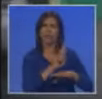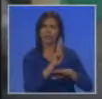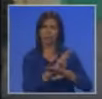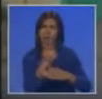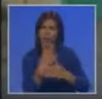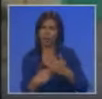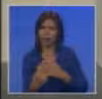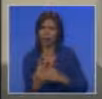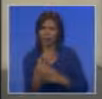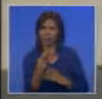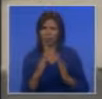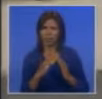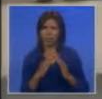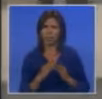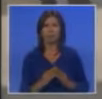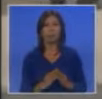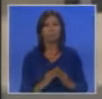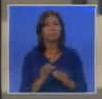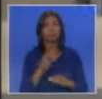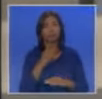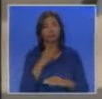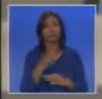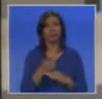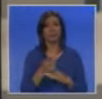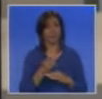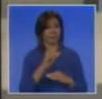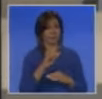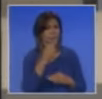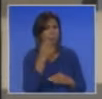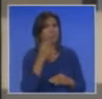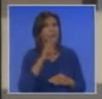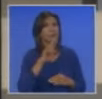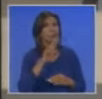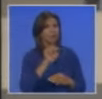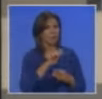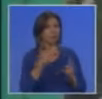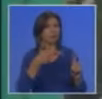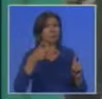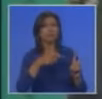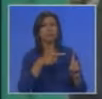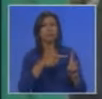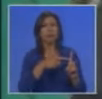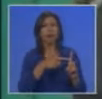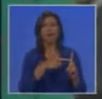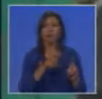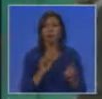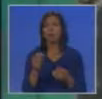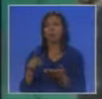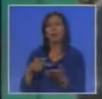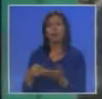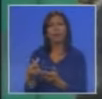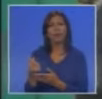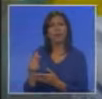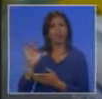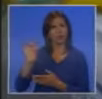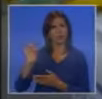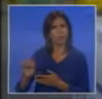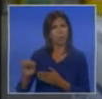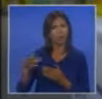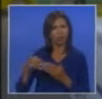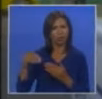el autor material aseguró que por la muerte de Ramón Lor le habían pagado $8,000 y que aún